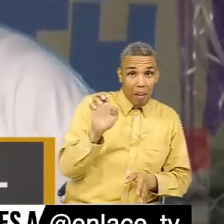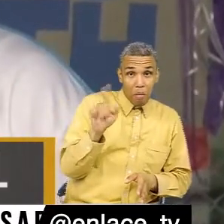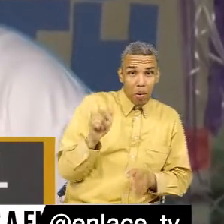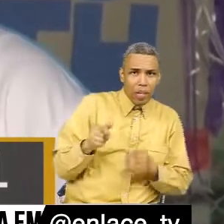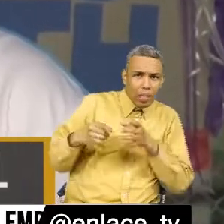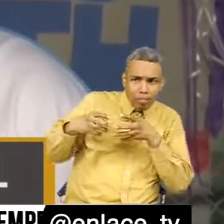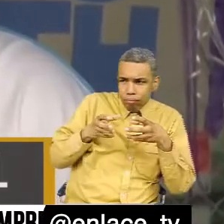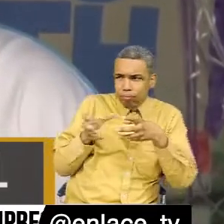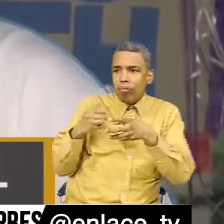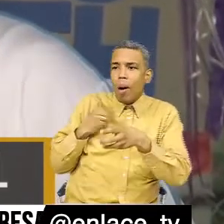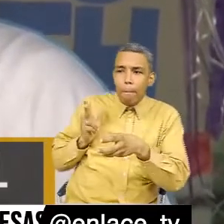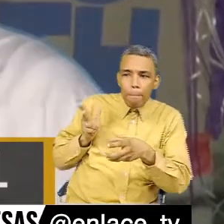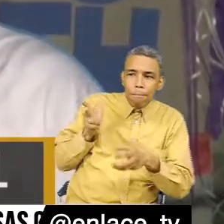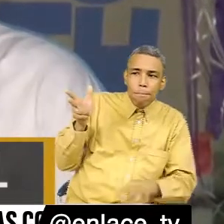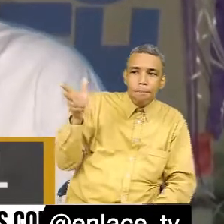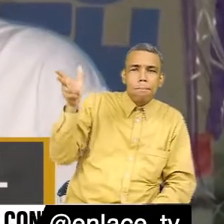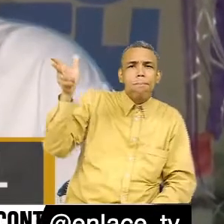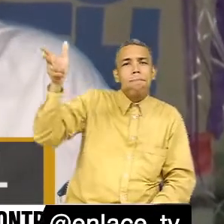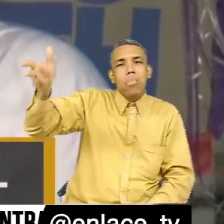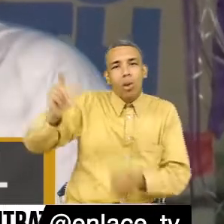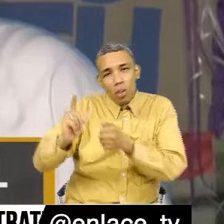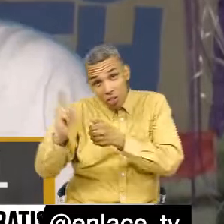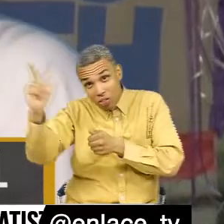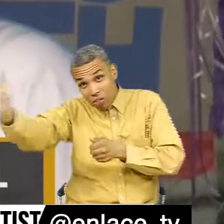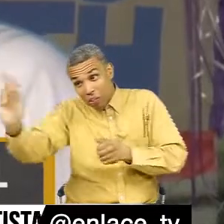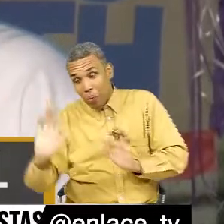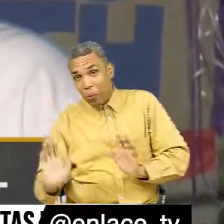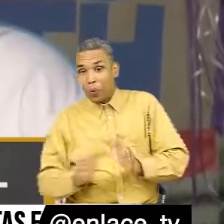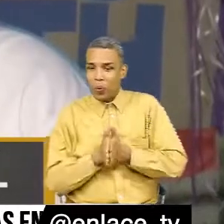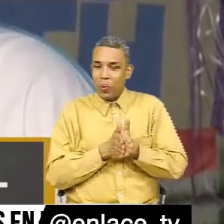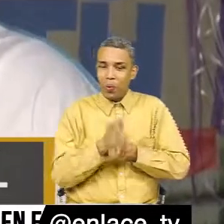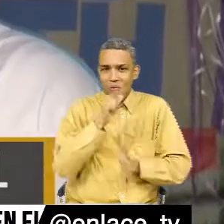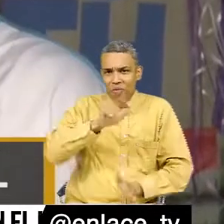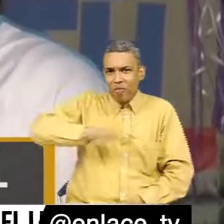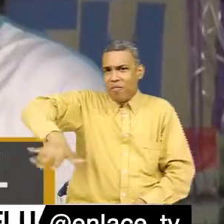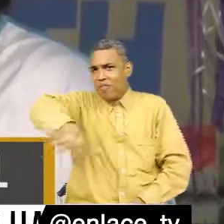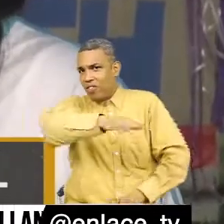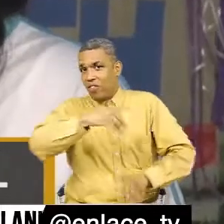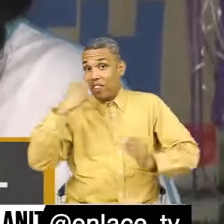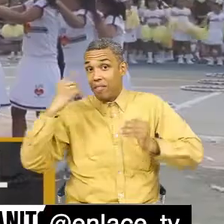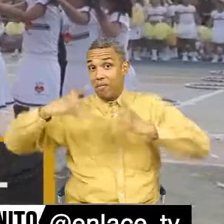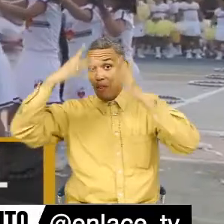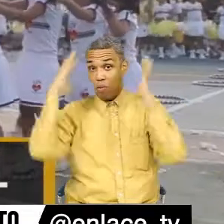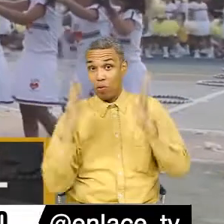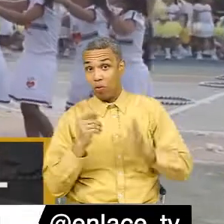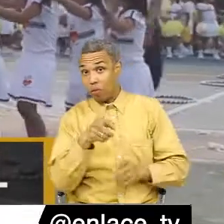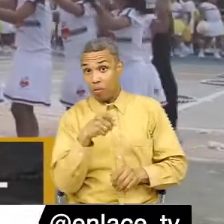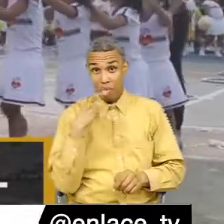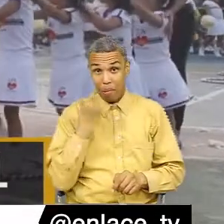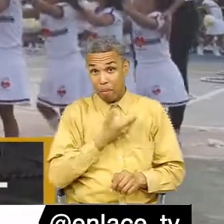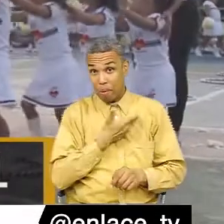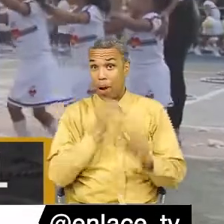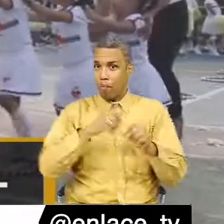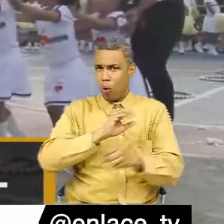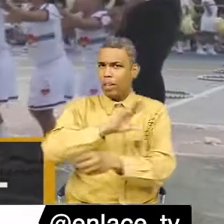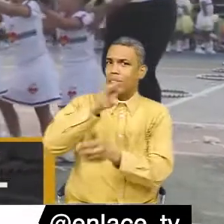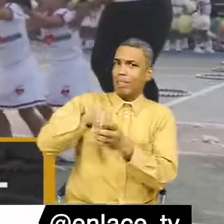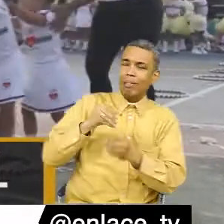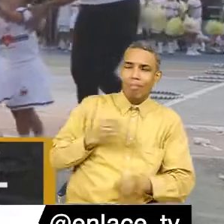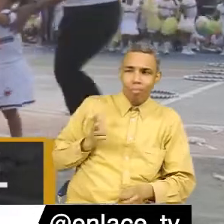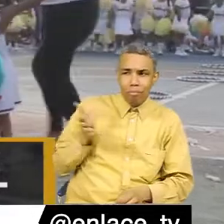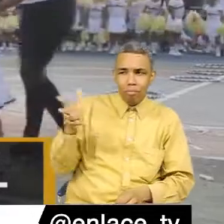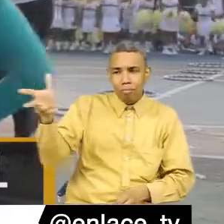va a hacer a la Hacienda Nápoles, y pues invitamos también a los papitos que aún no están en nuestro liceo que se vinculen a la institución. Cientos de niños y niñas,